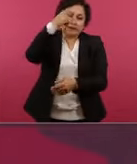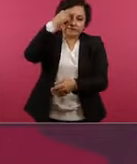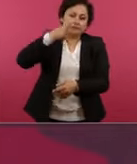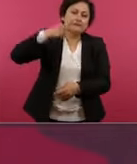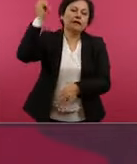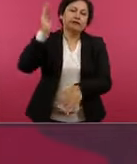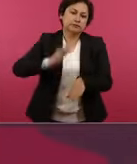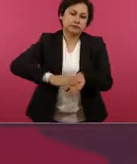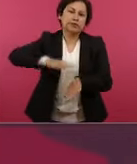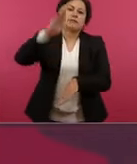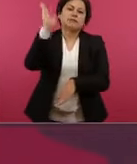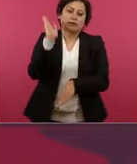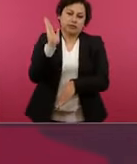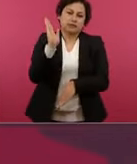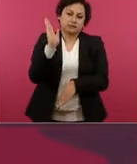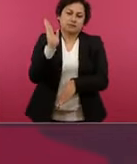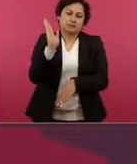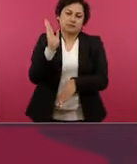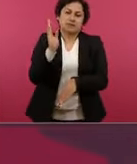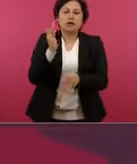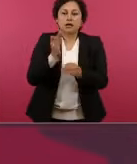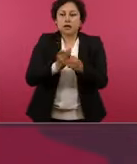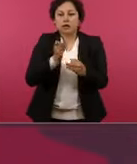una entrevista.